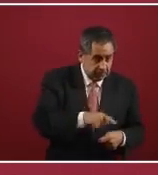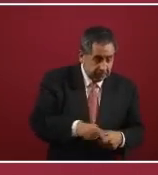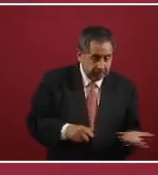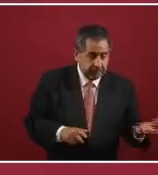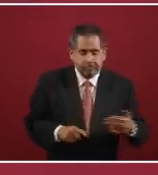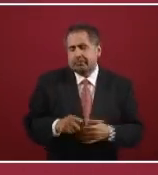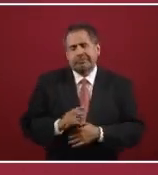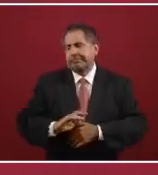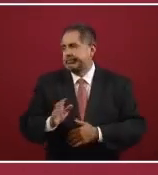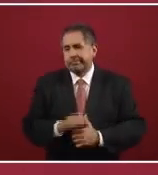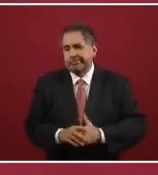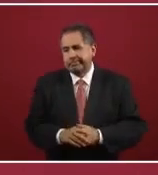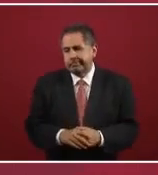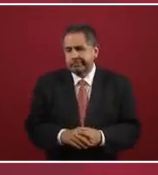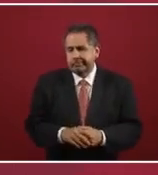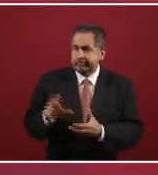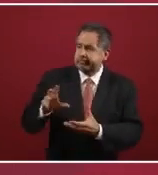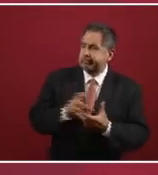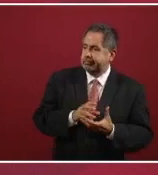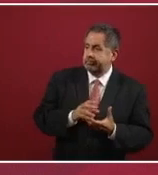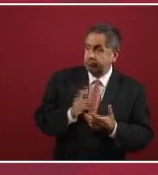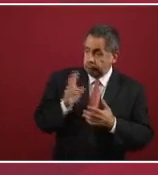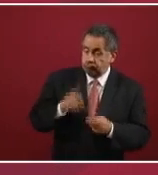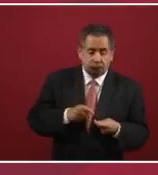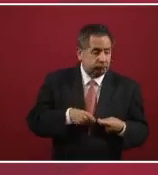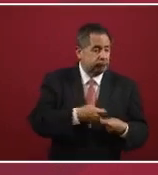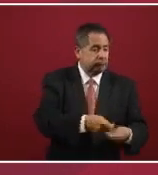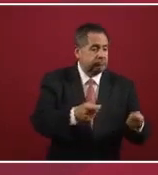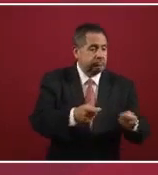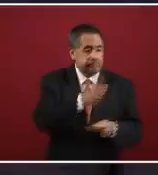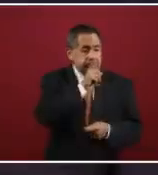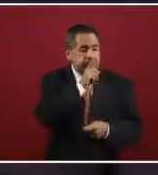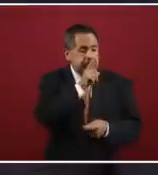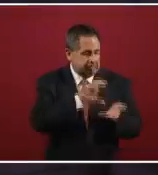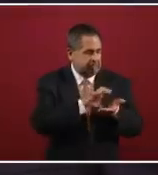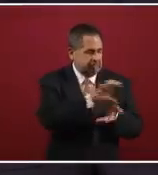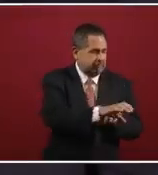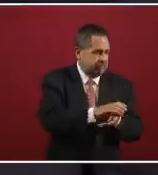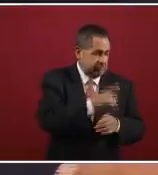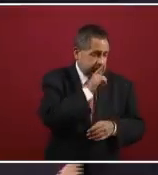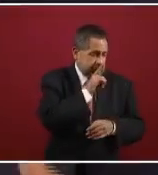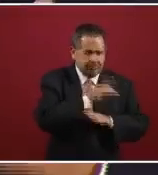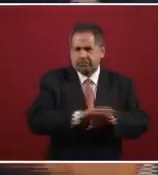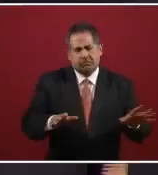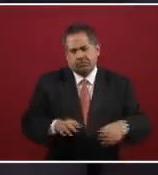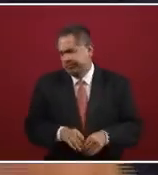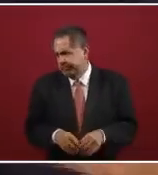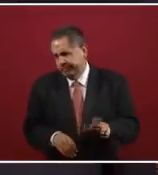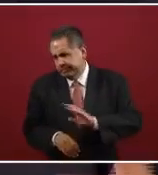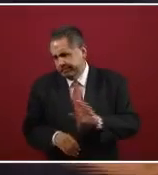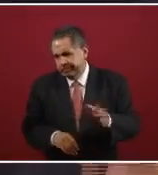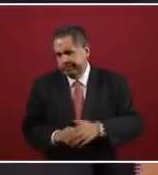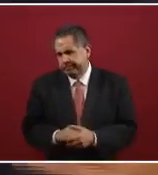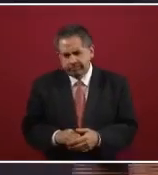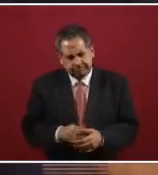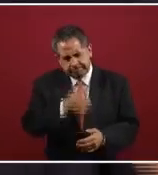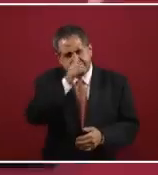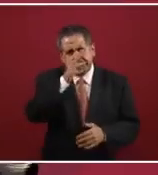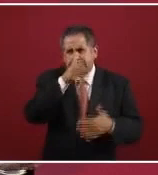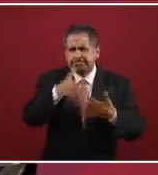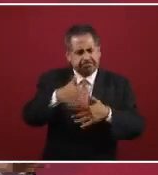para que no estén protestantes no sí qué bueno que protesten